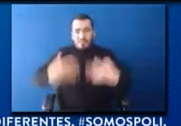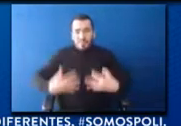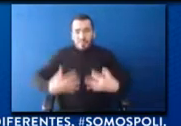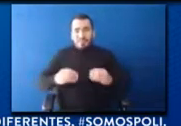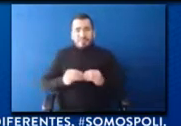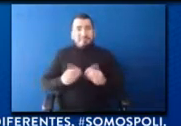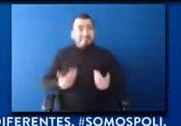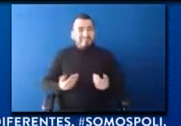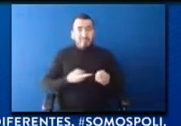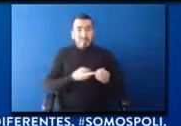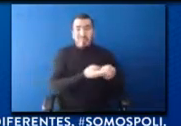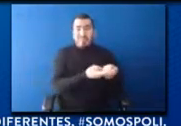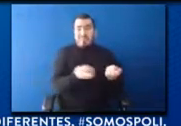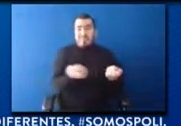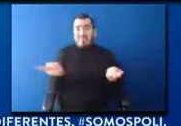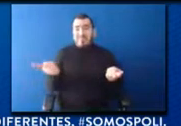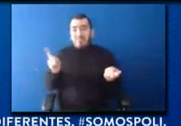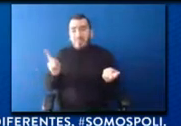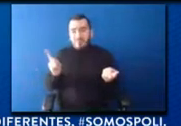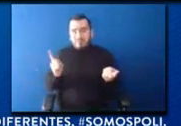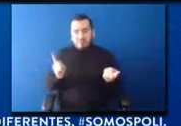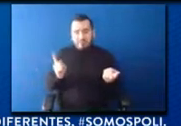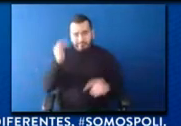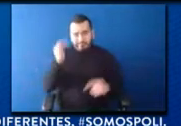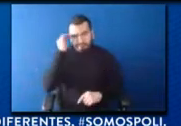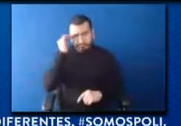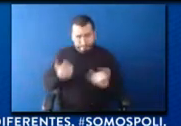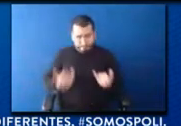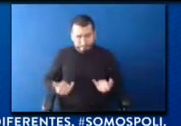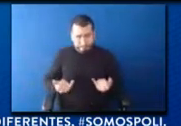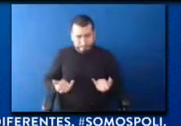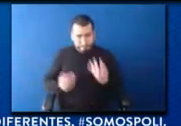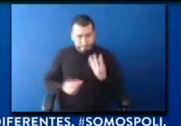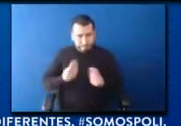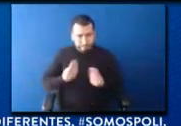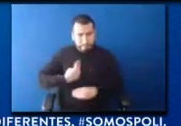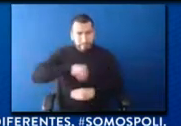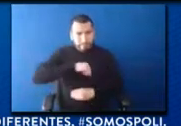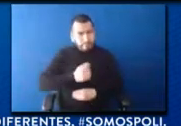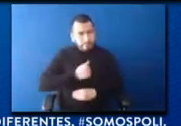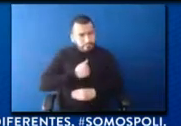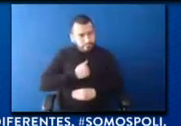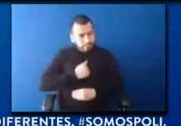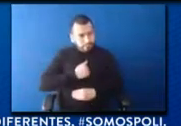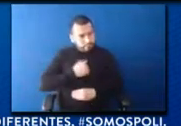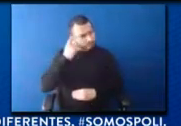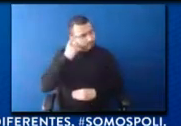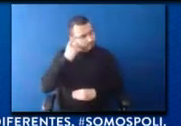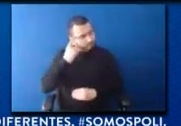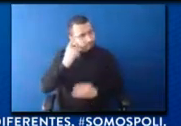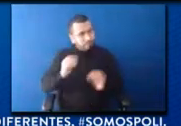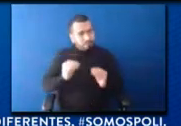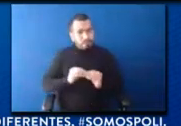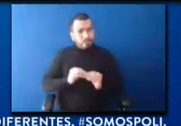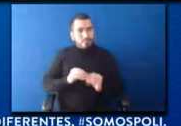ecosistemas, pues claramente están montados sobre esa expectativa que tenemos. Las tradicionales oficinas, por ejemplo, de